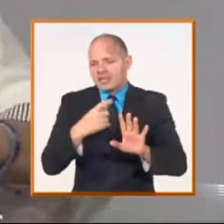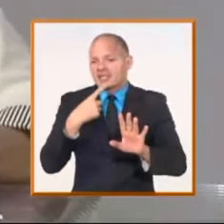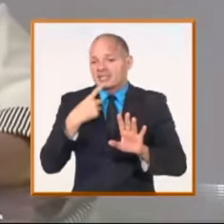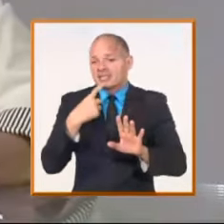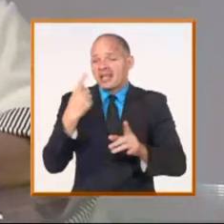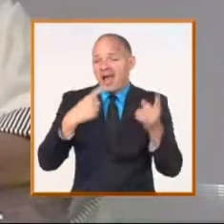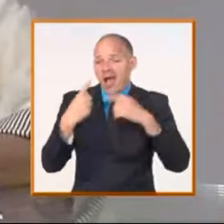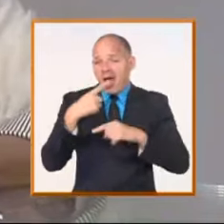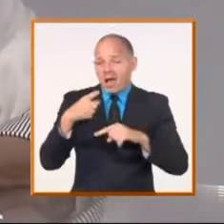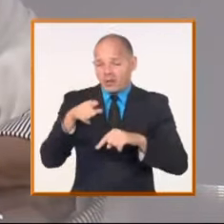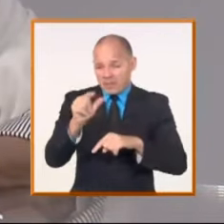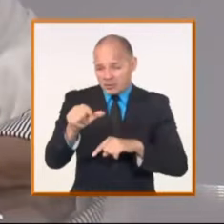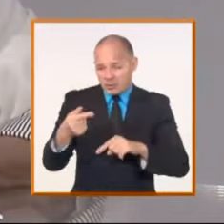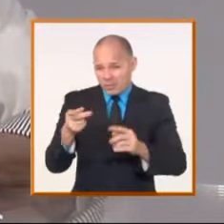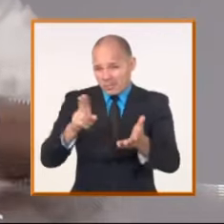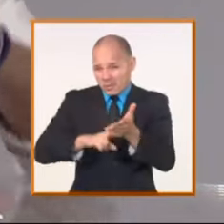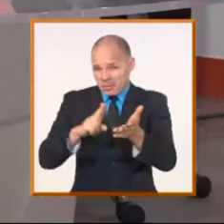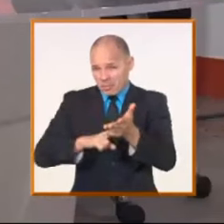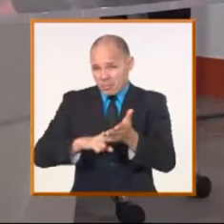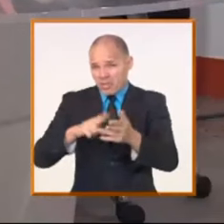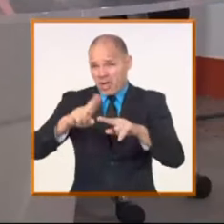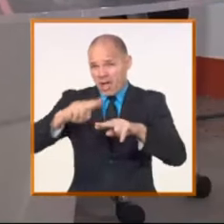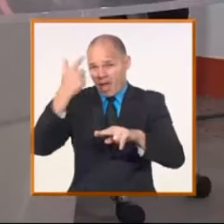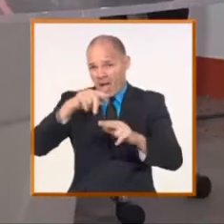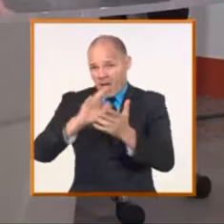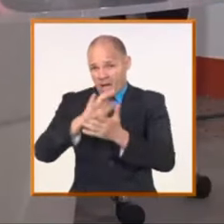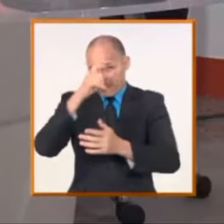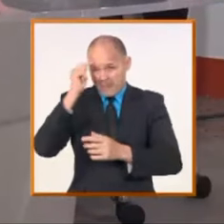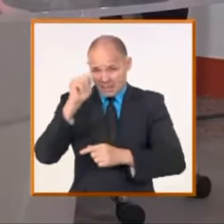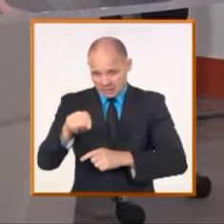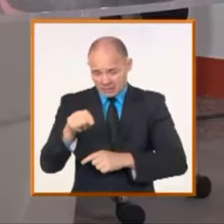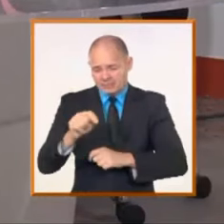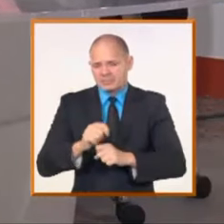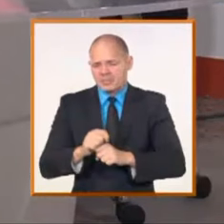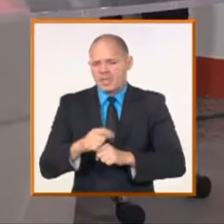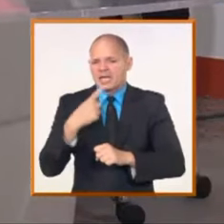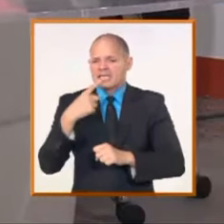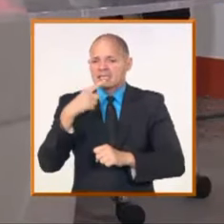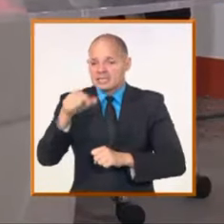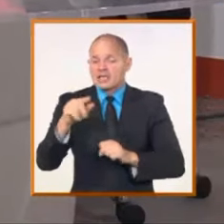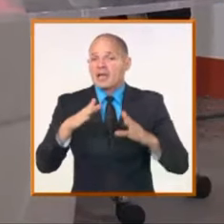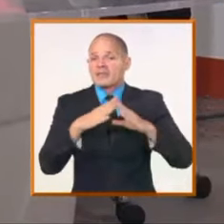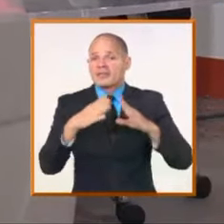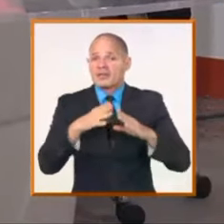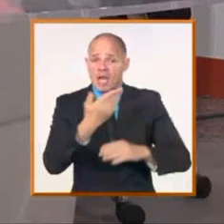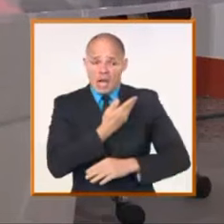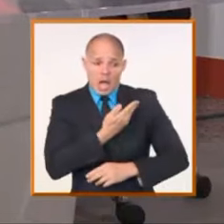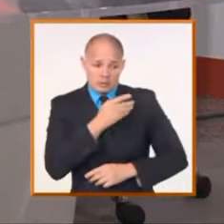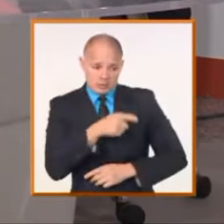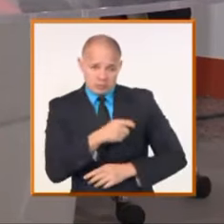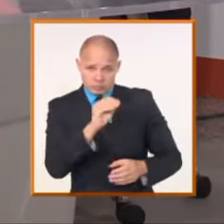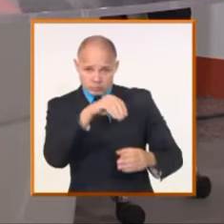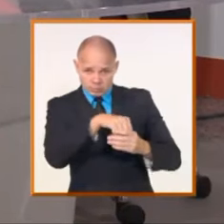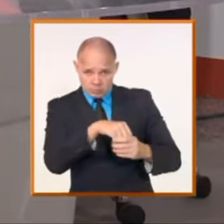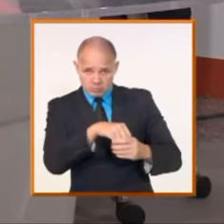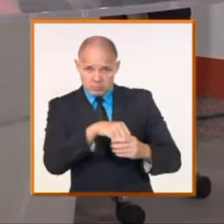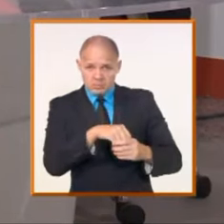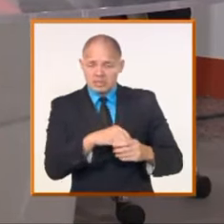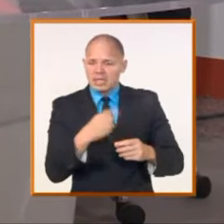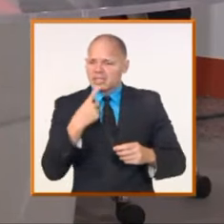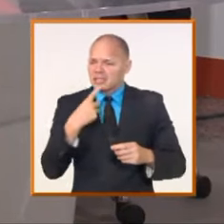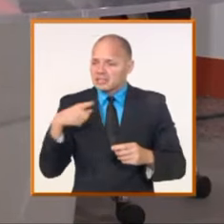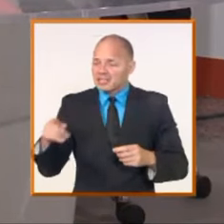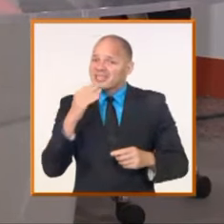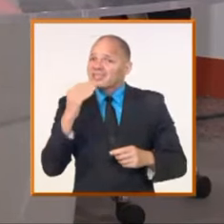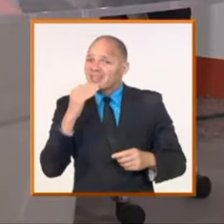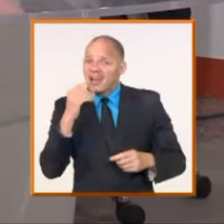pertenecientes a Hamas, sus hijos que han estado ahí en Gaza, sus mujeres, entonces irán. No, y más en cuando